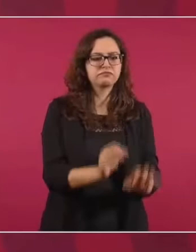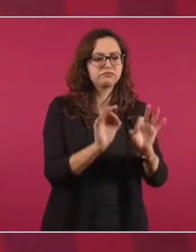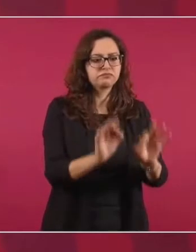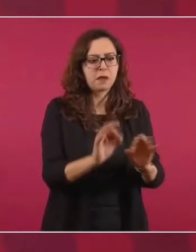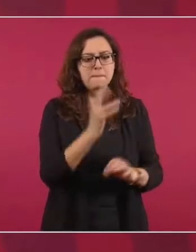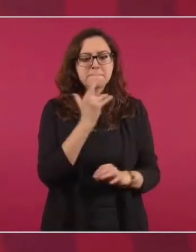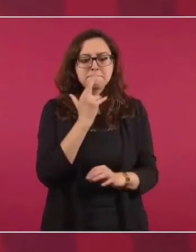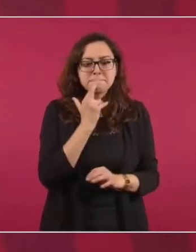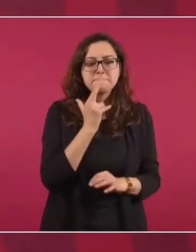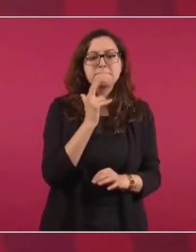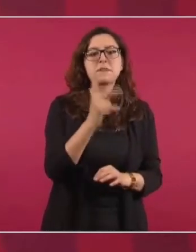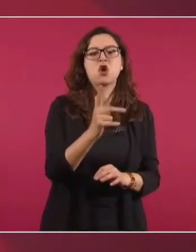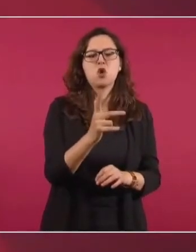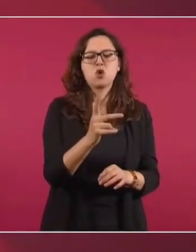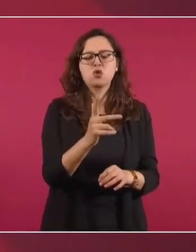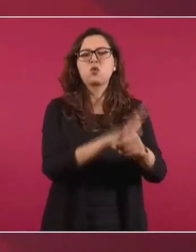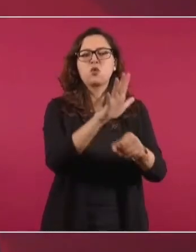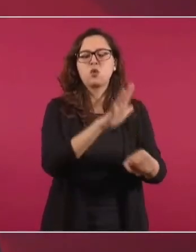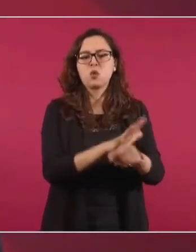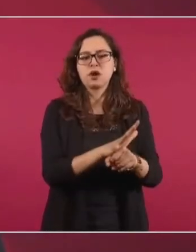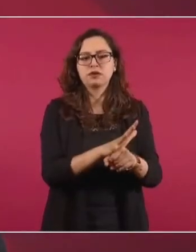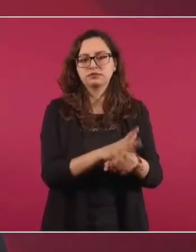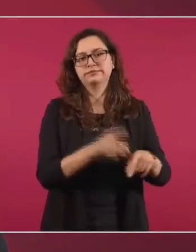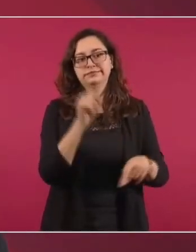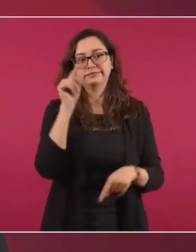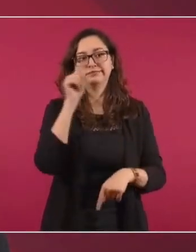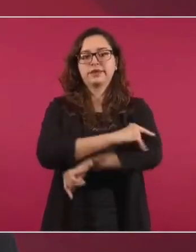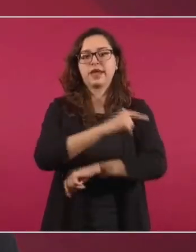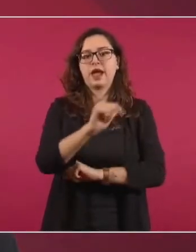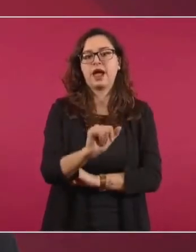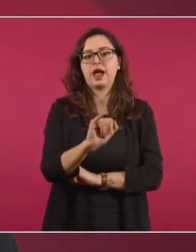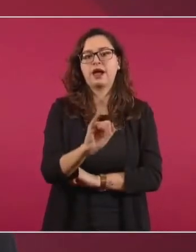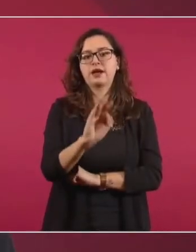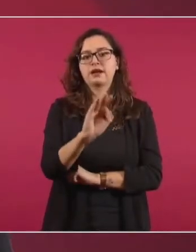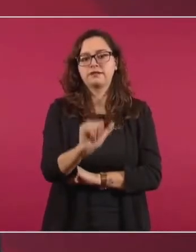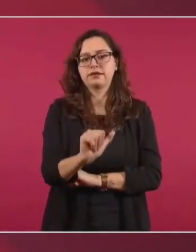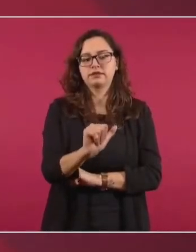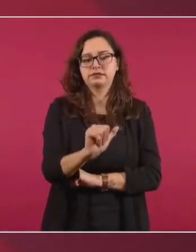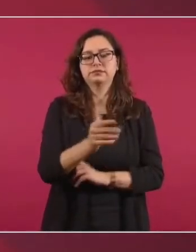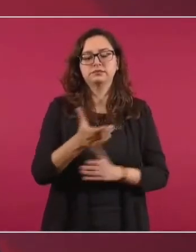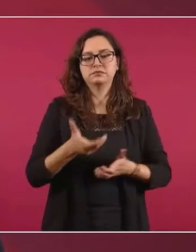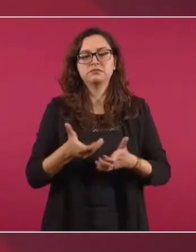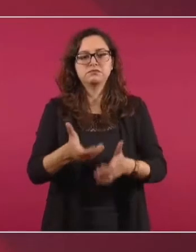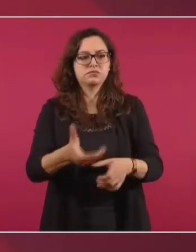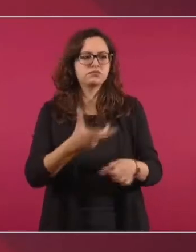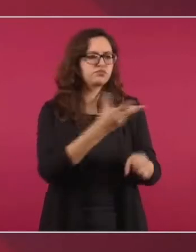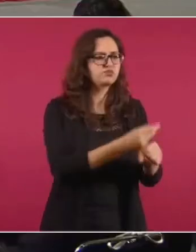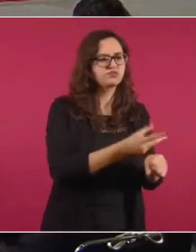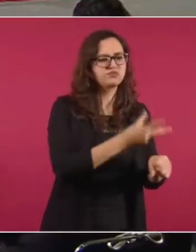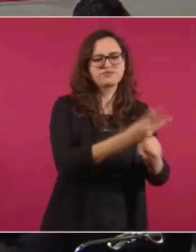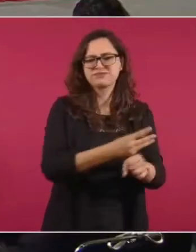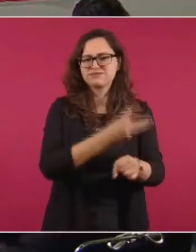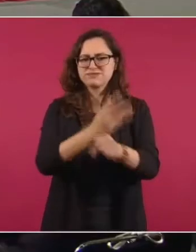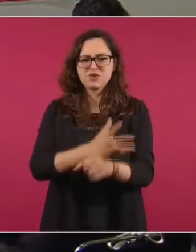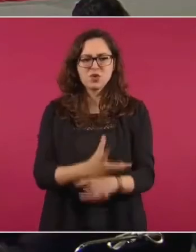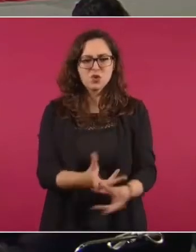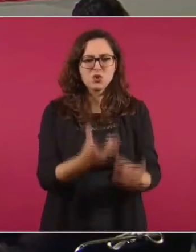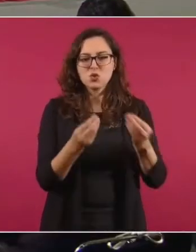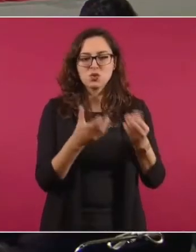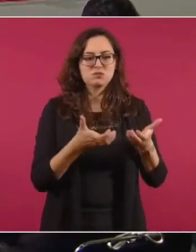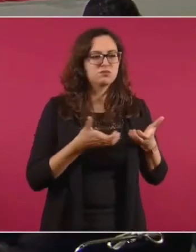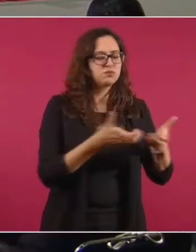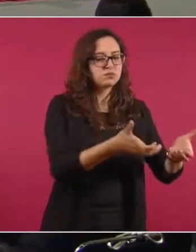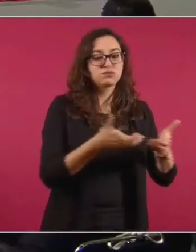llegada al aeropuerto Felipe Ángeles. Se están haciendo muchas obras